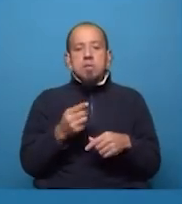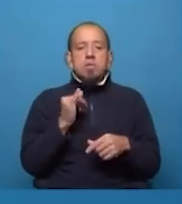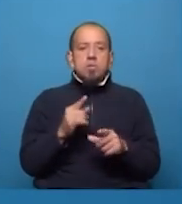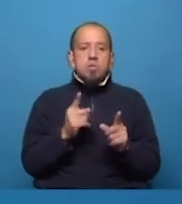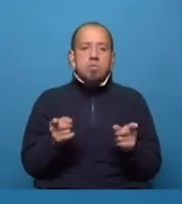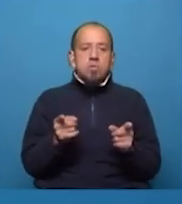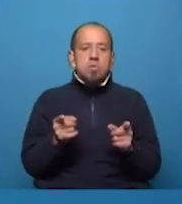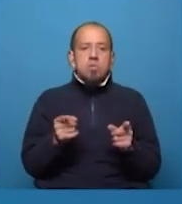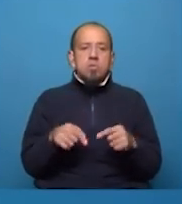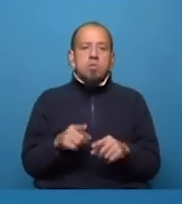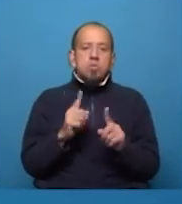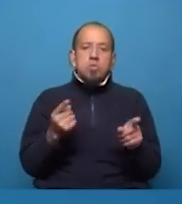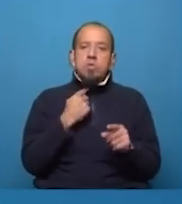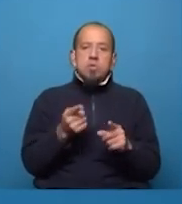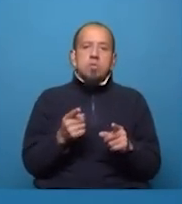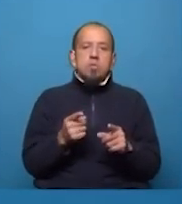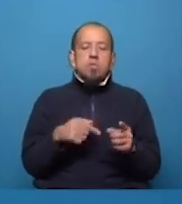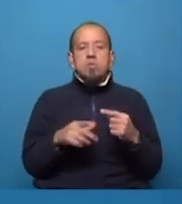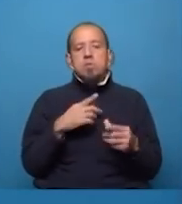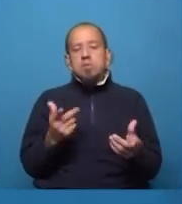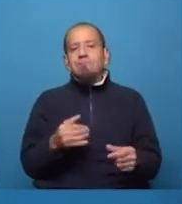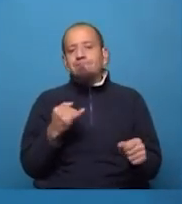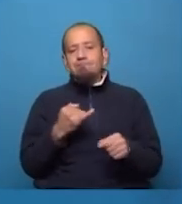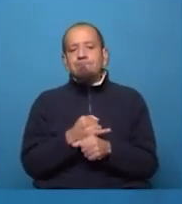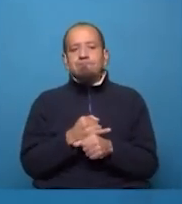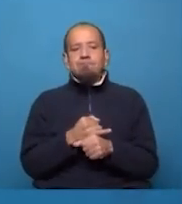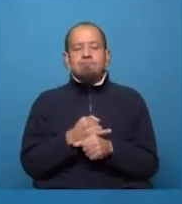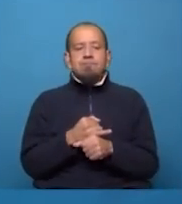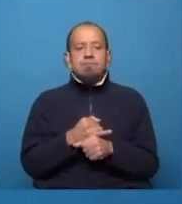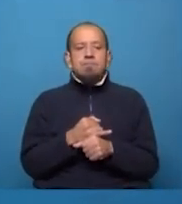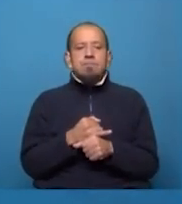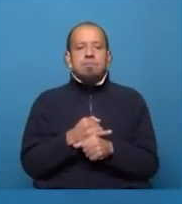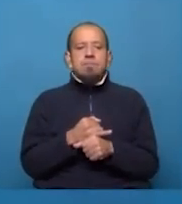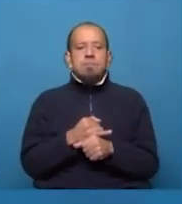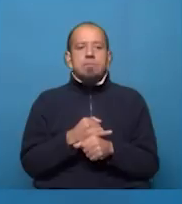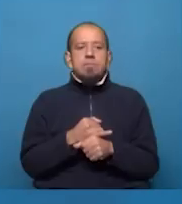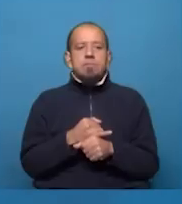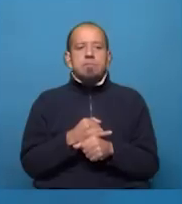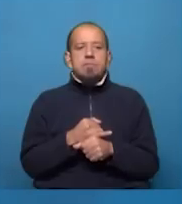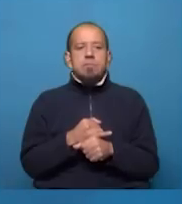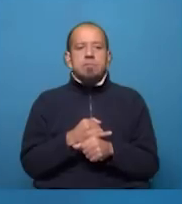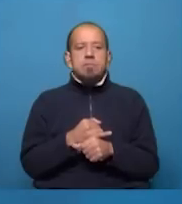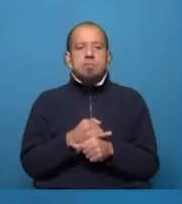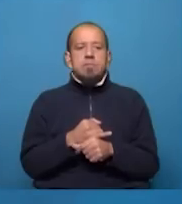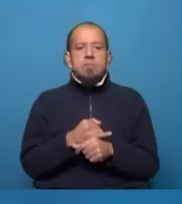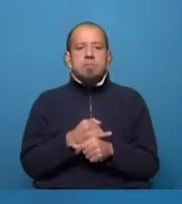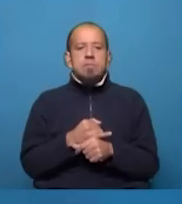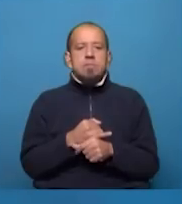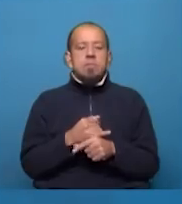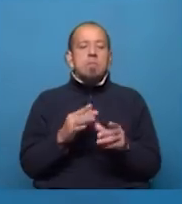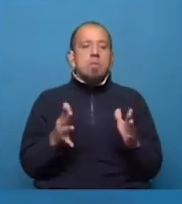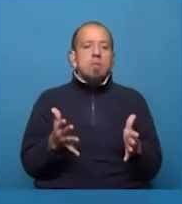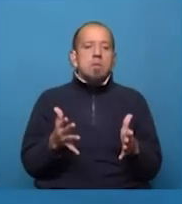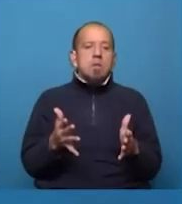lave plata no no le sirve de hace mucho daño Porque después está todo el tema de Qué relación tiene el lavado con